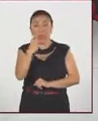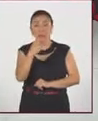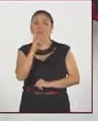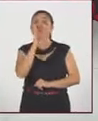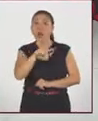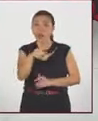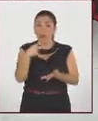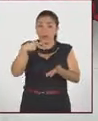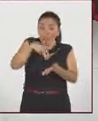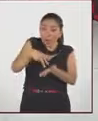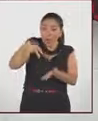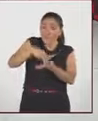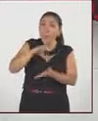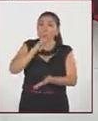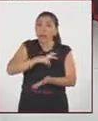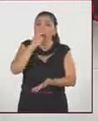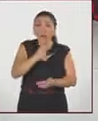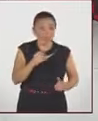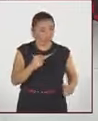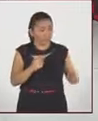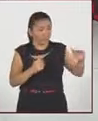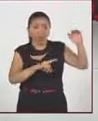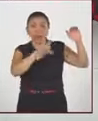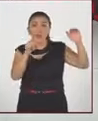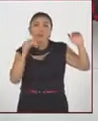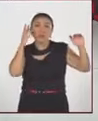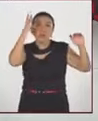posturas van a ser las que se van a presentar en la vida adulta, ¿no?